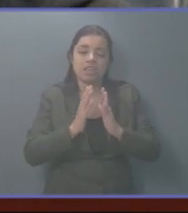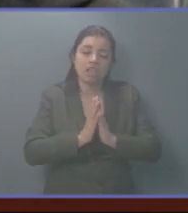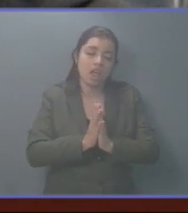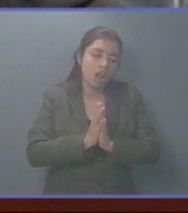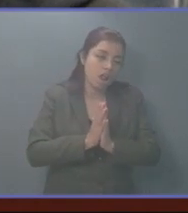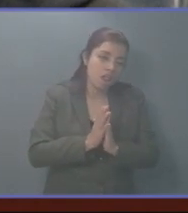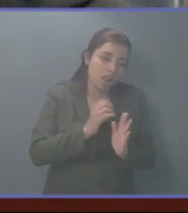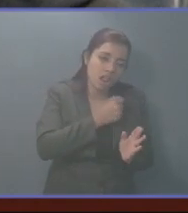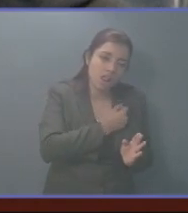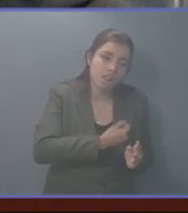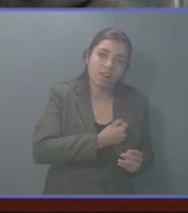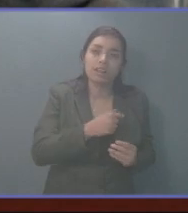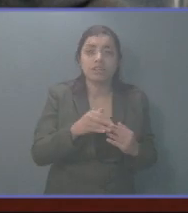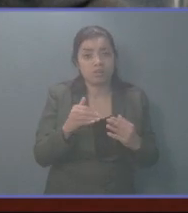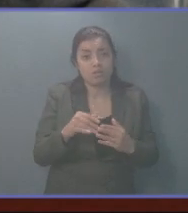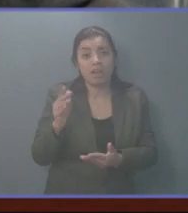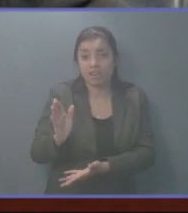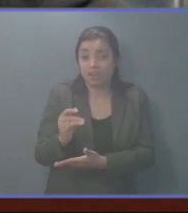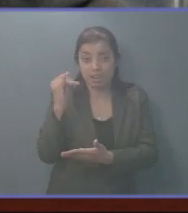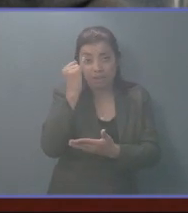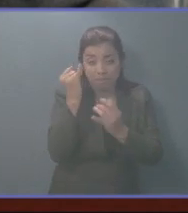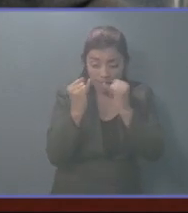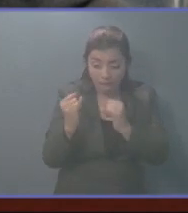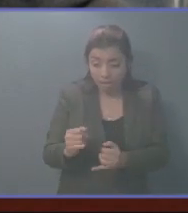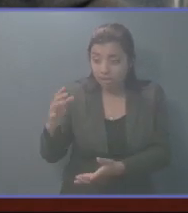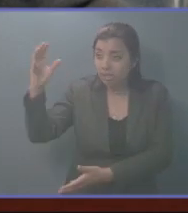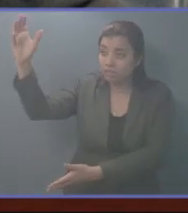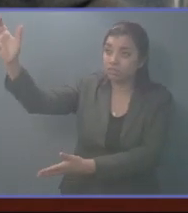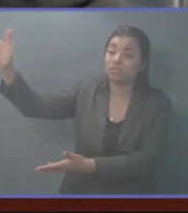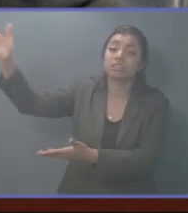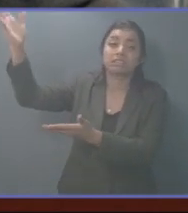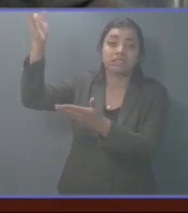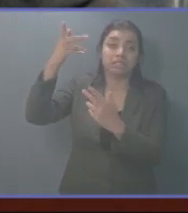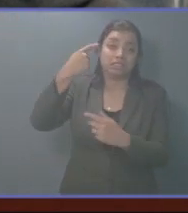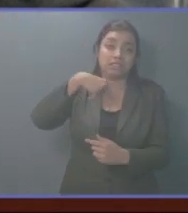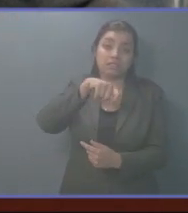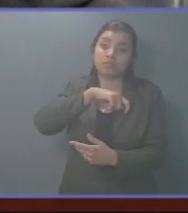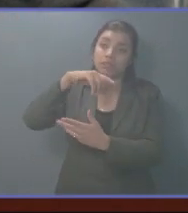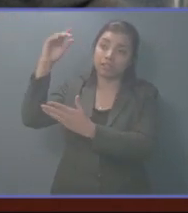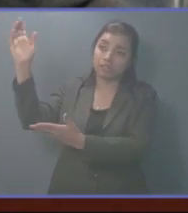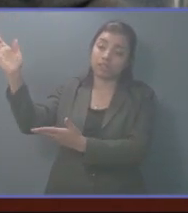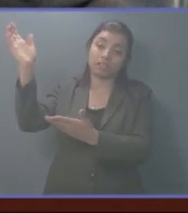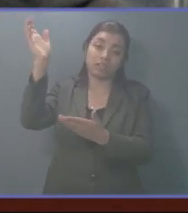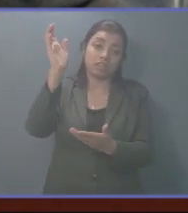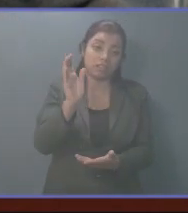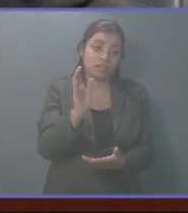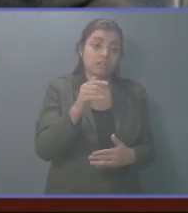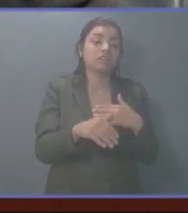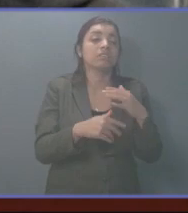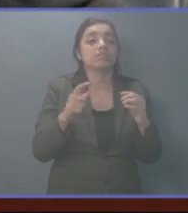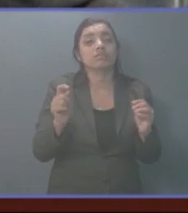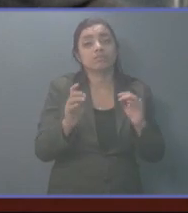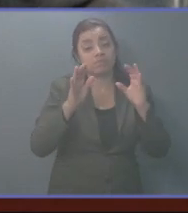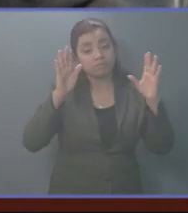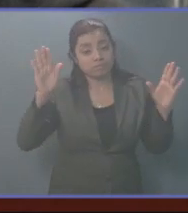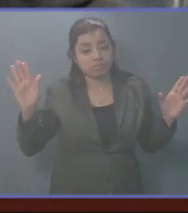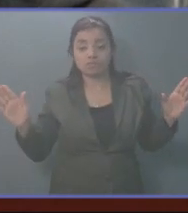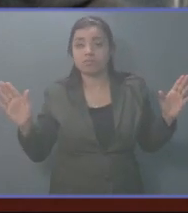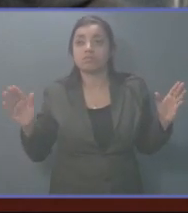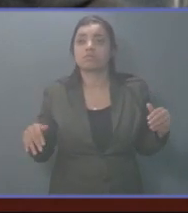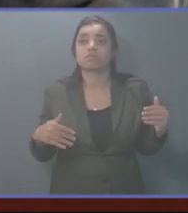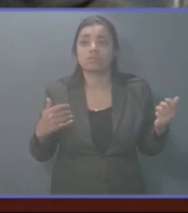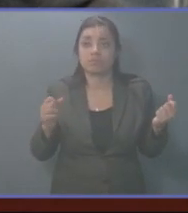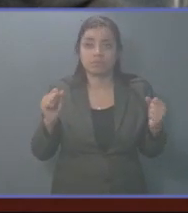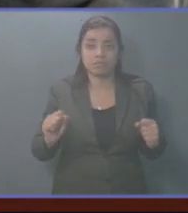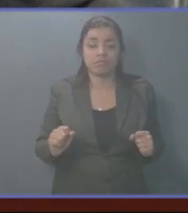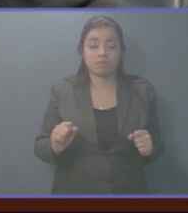Fray Ruiz. También la urna construida en 1930, que aún se utiliza, y la actual imagen del Cristo yacente, la cual fue